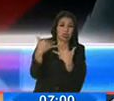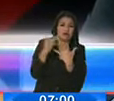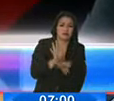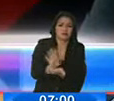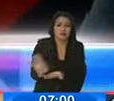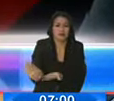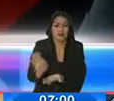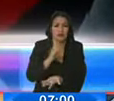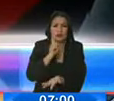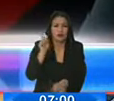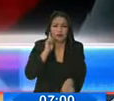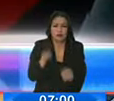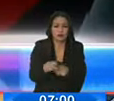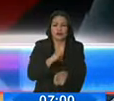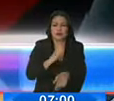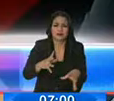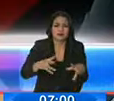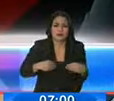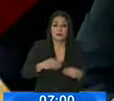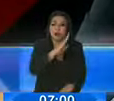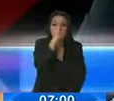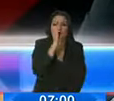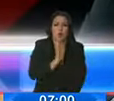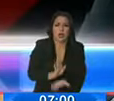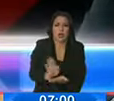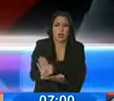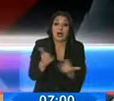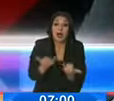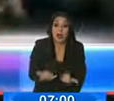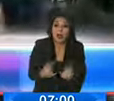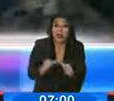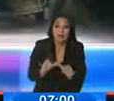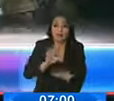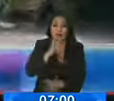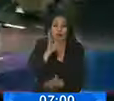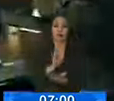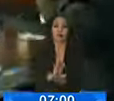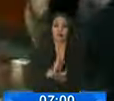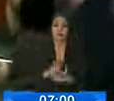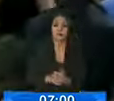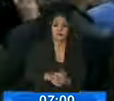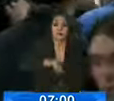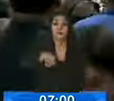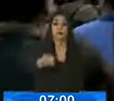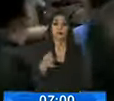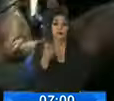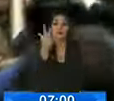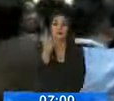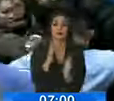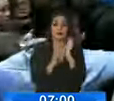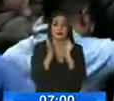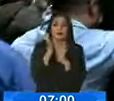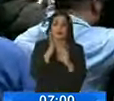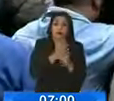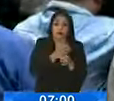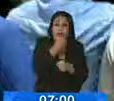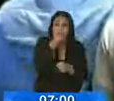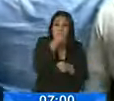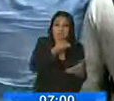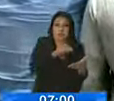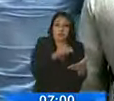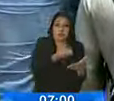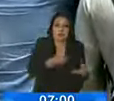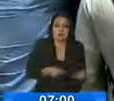permitir. No lo hemos permitido y no lo estamos permitiendo. La tarde de este jueves 13 de abril, Fundamedios entregó a las